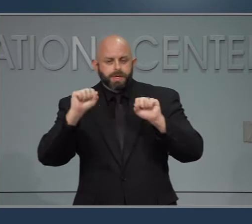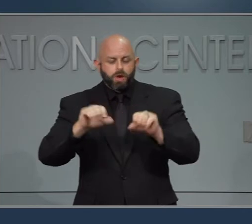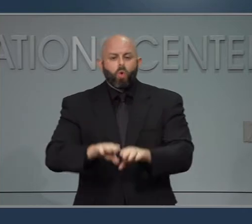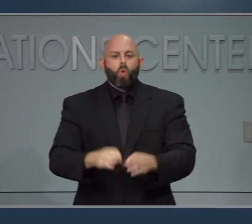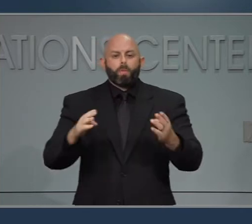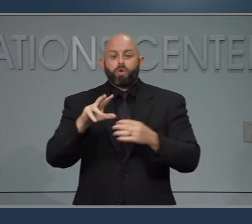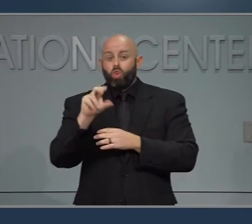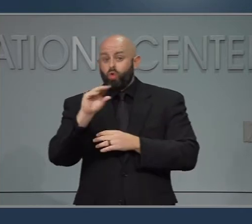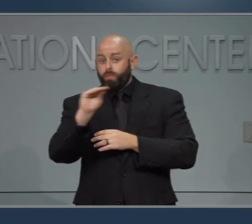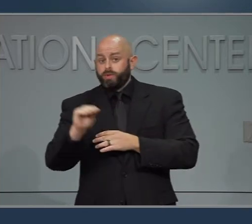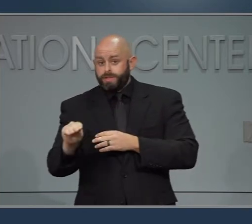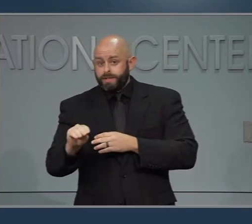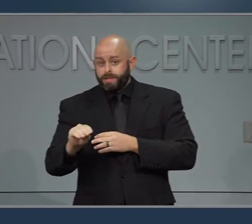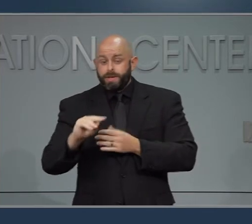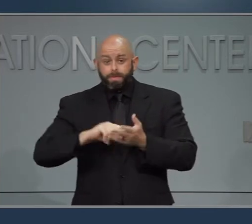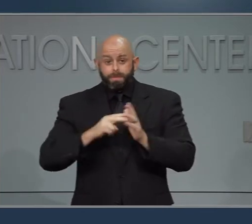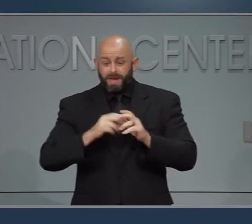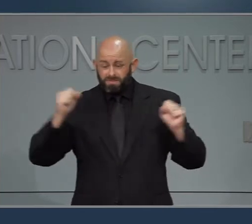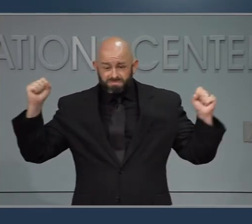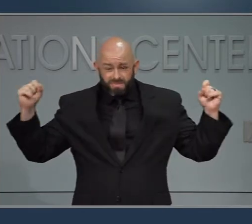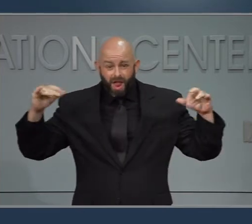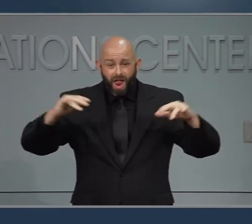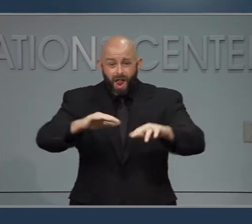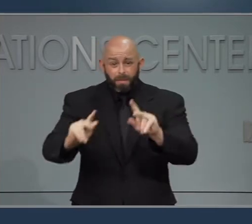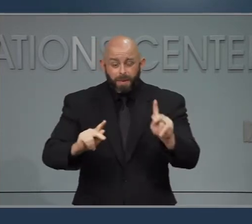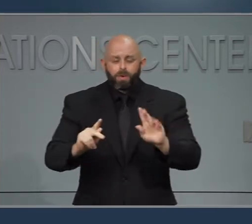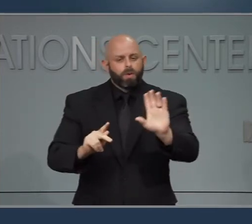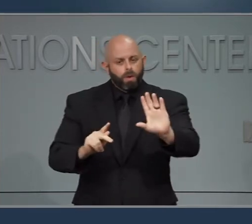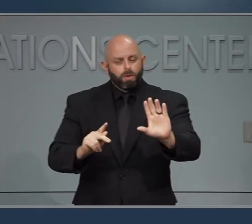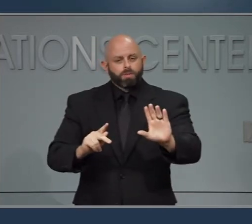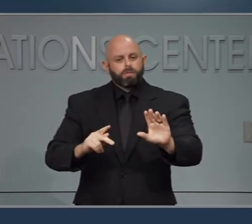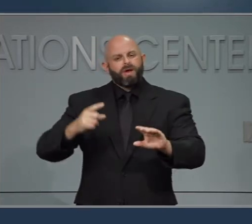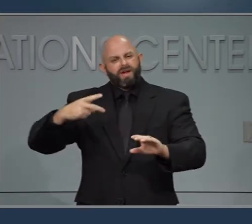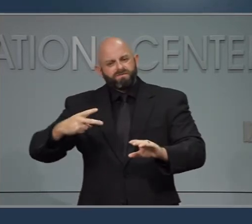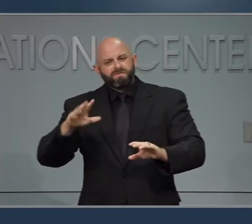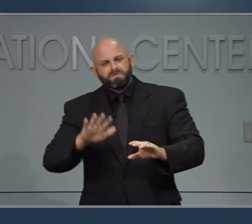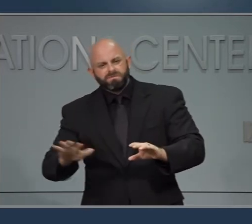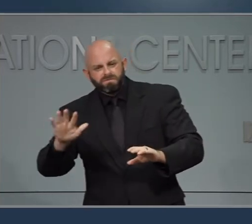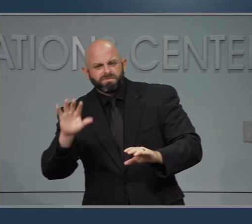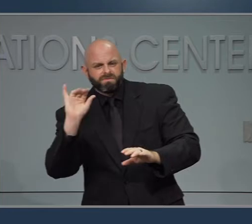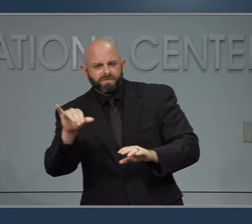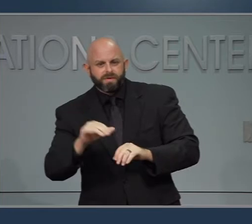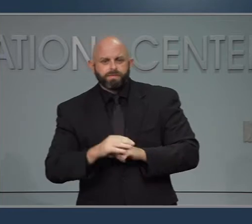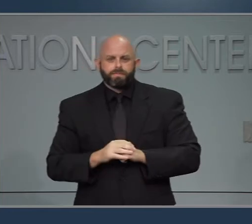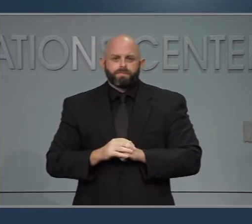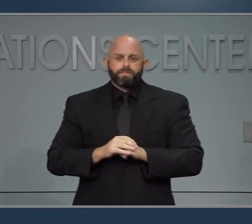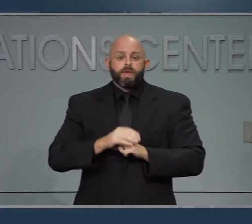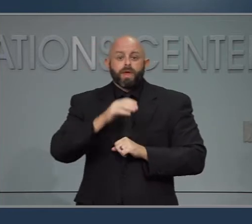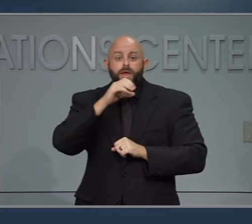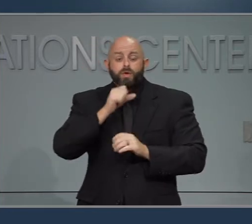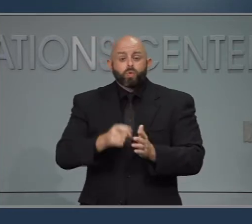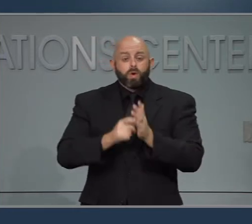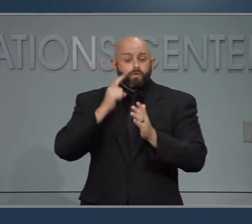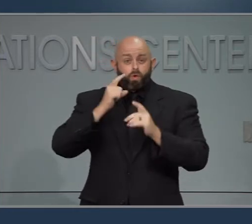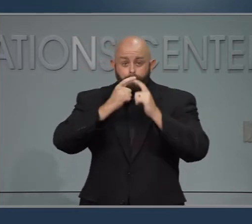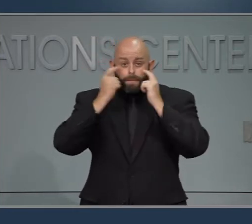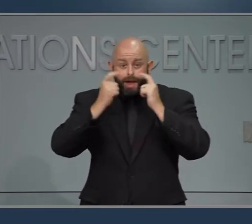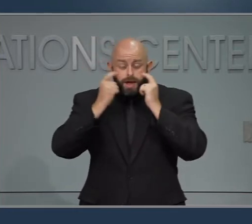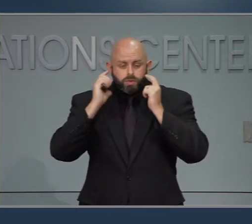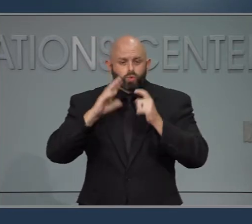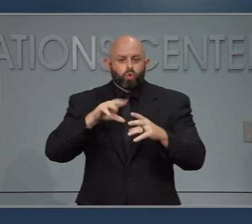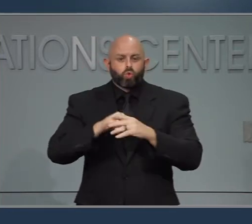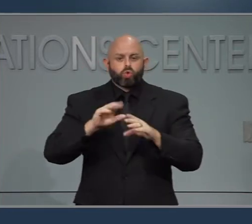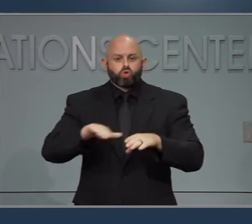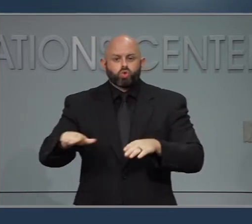a 30% de capacidad. El requisito de llevar puesta la mascarilla incluye a niños hasta